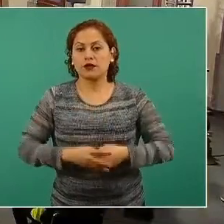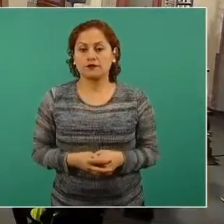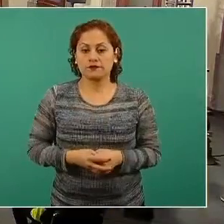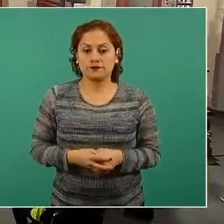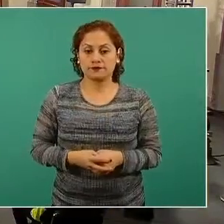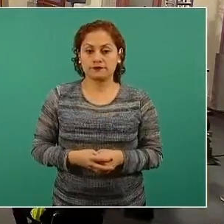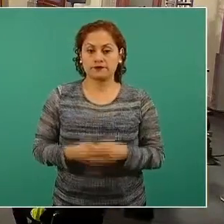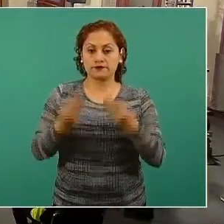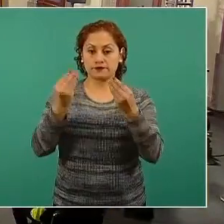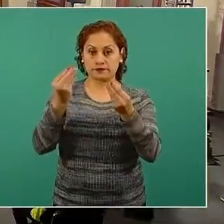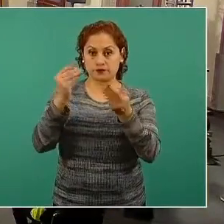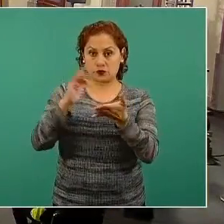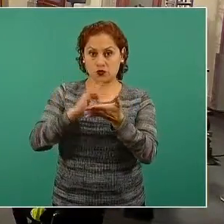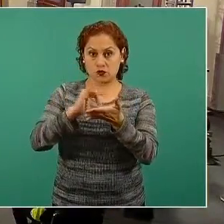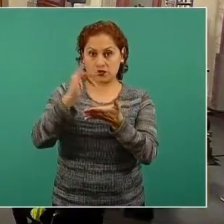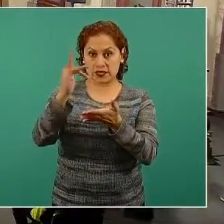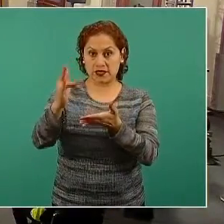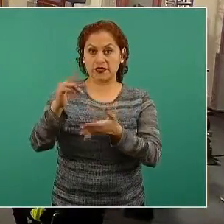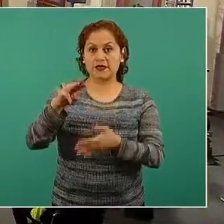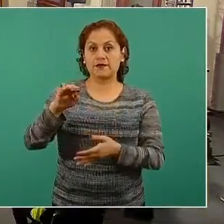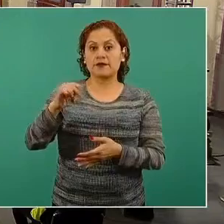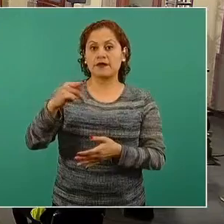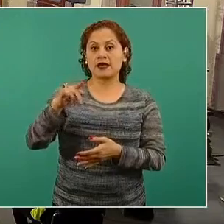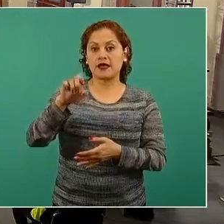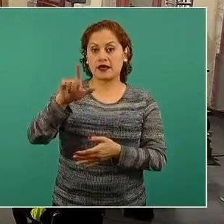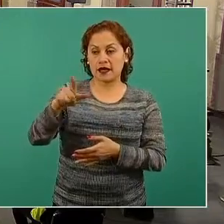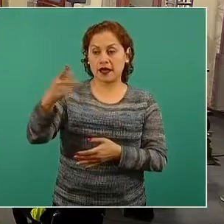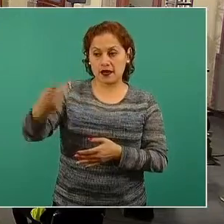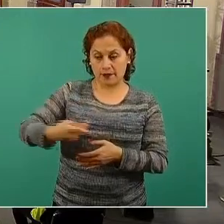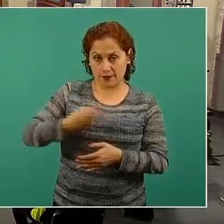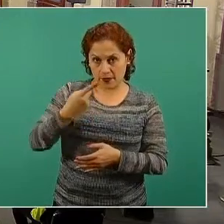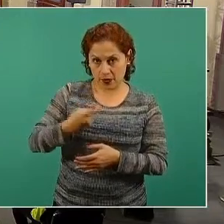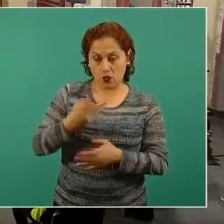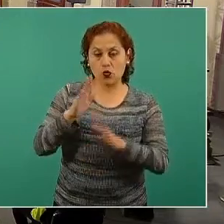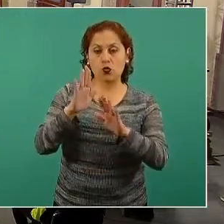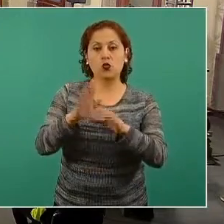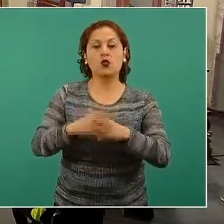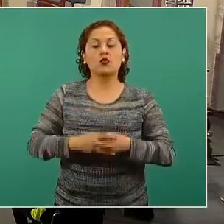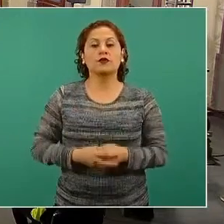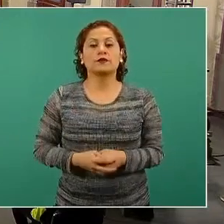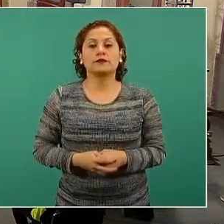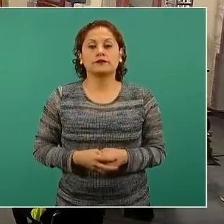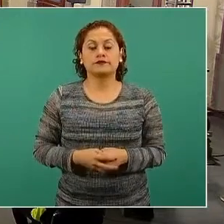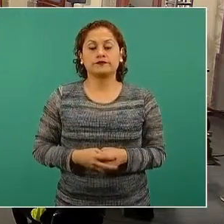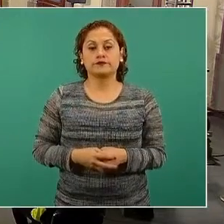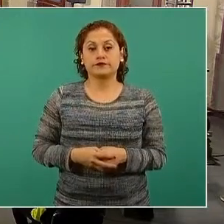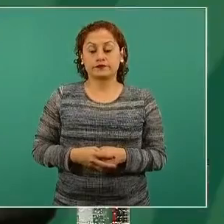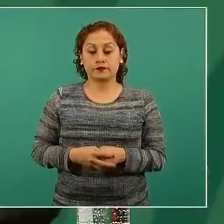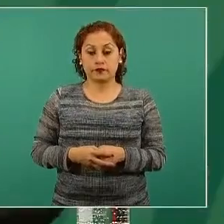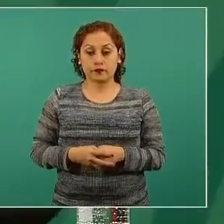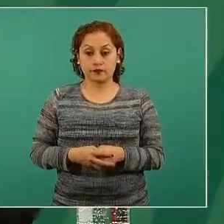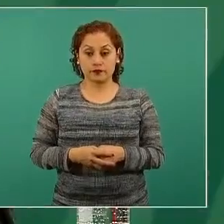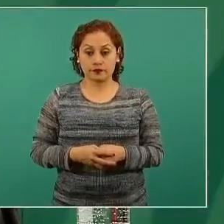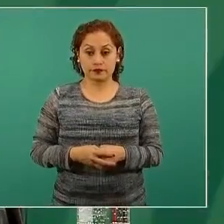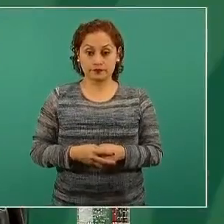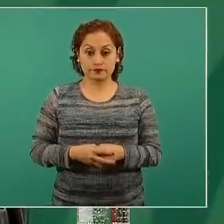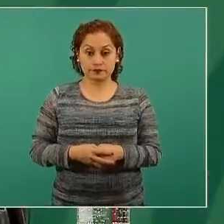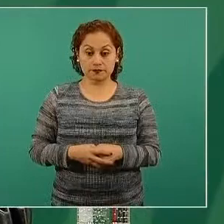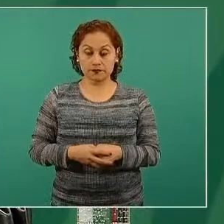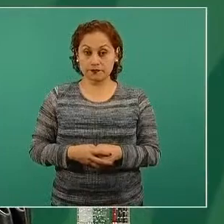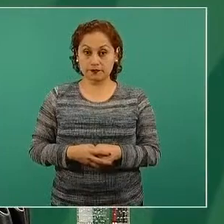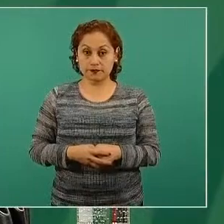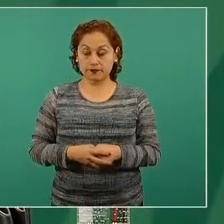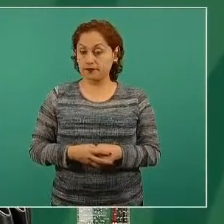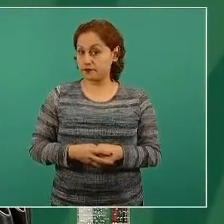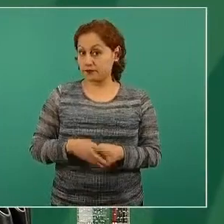Muchas gracias a nuestro compañero Miguel por la pregunta. Y definitivamente esta pandemia